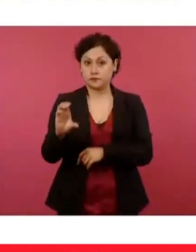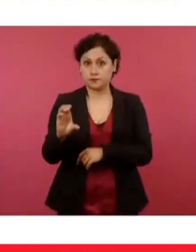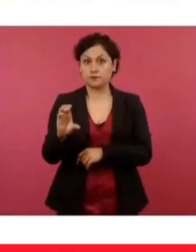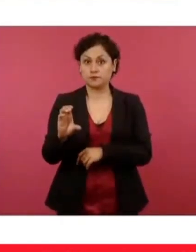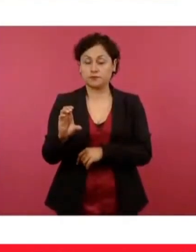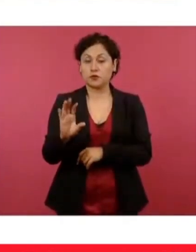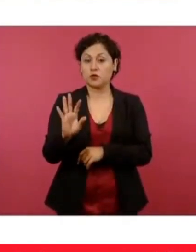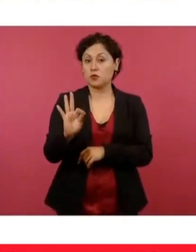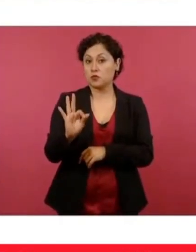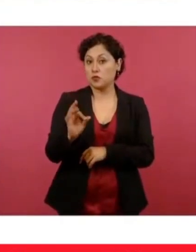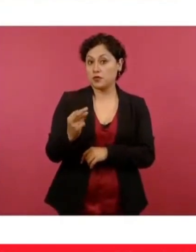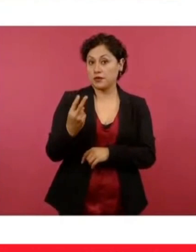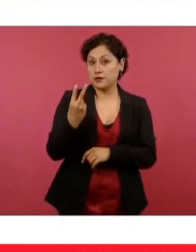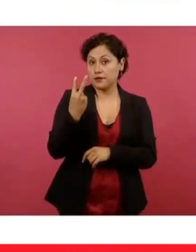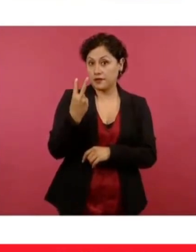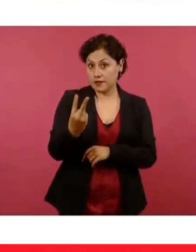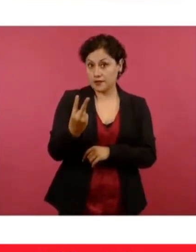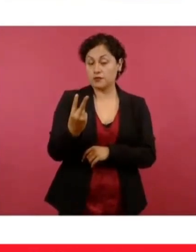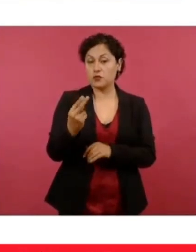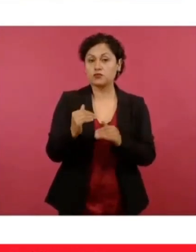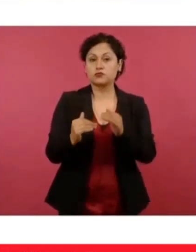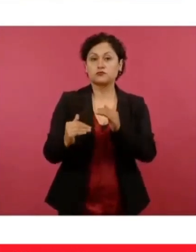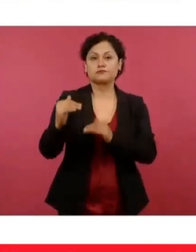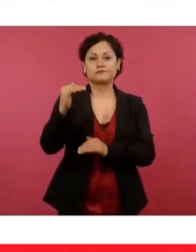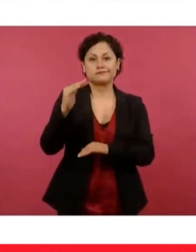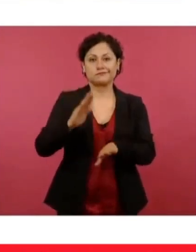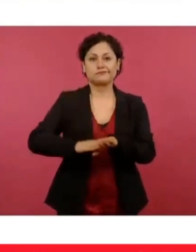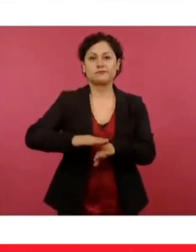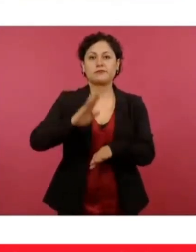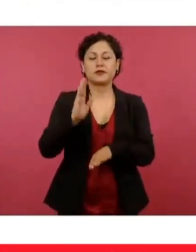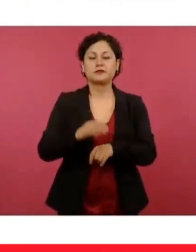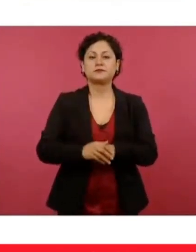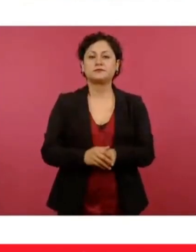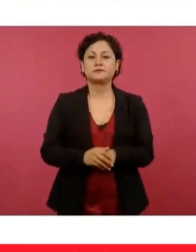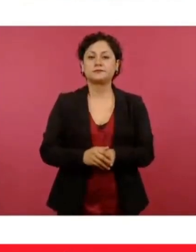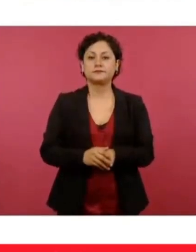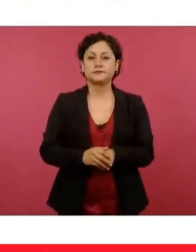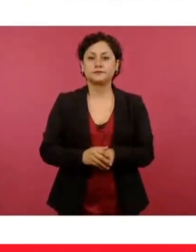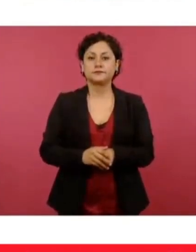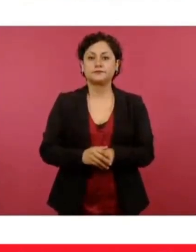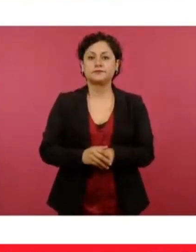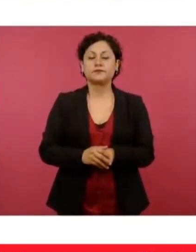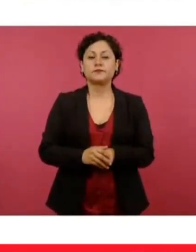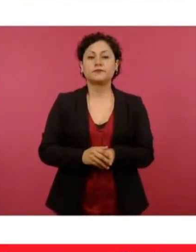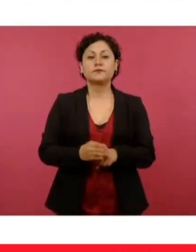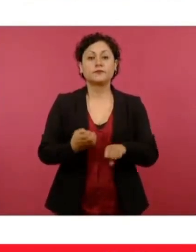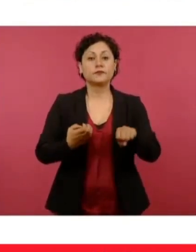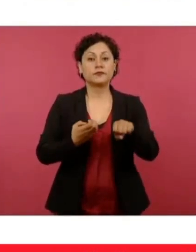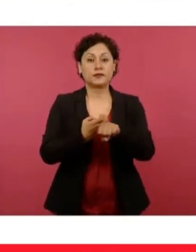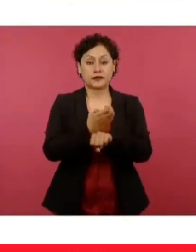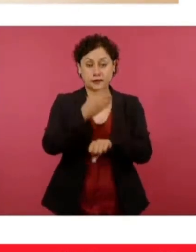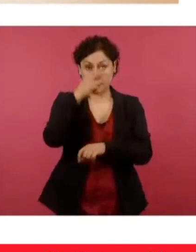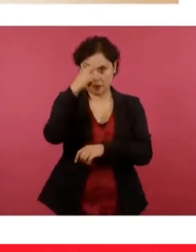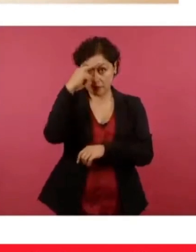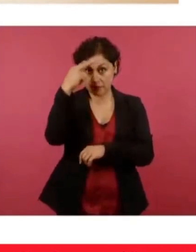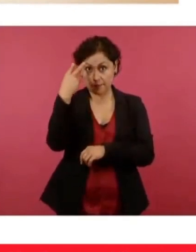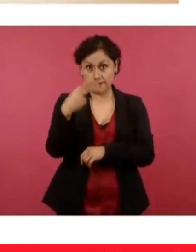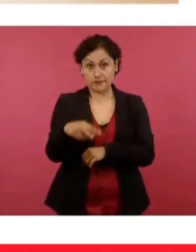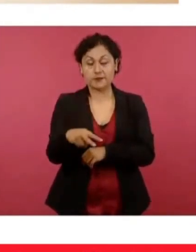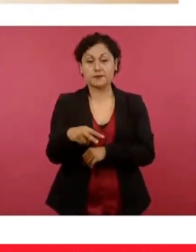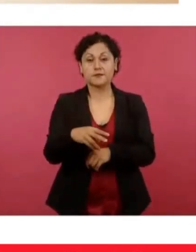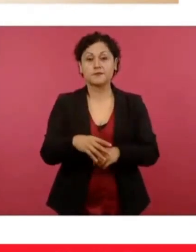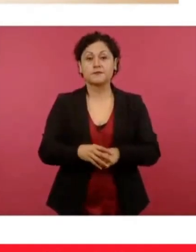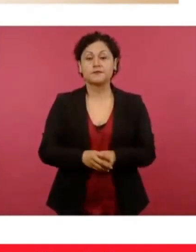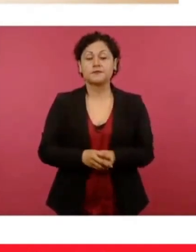42 homicidios más que el mes anterior adelante en el Estado de México eh